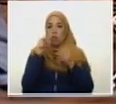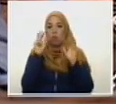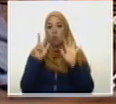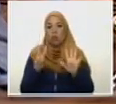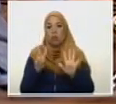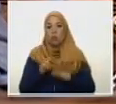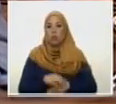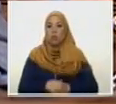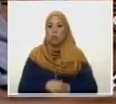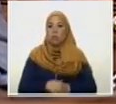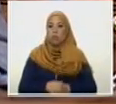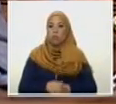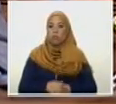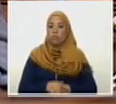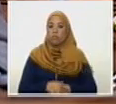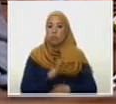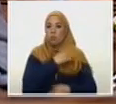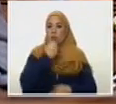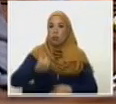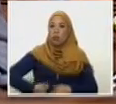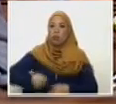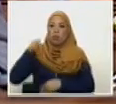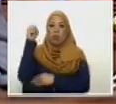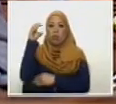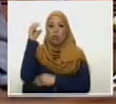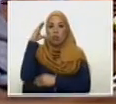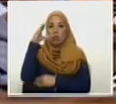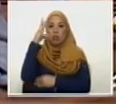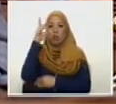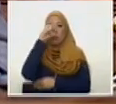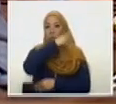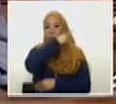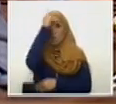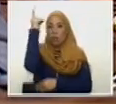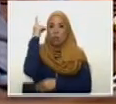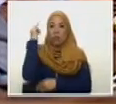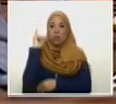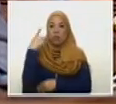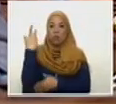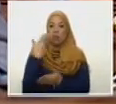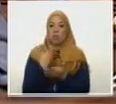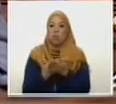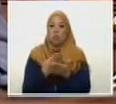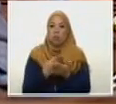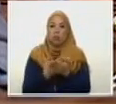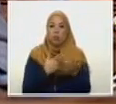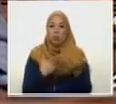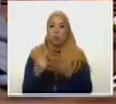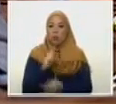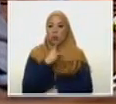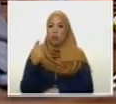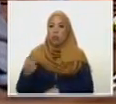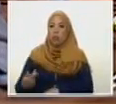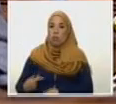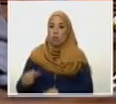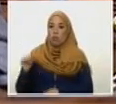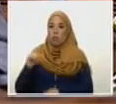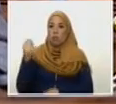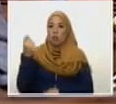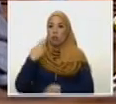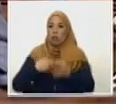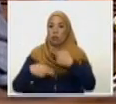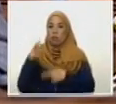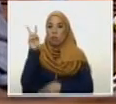2019. El presidente de la Asamblea Nacional Constituyente, Diosdado Cabello Rondón, otorgó la palabra a la vicepresidenta ejecutiva de la